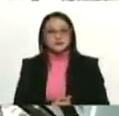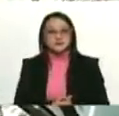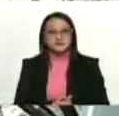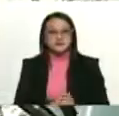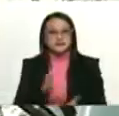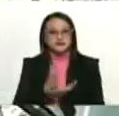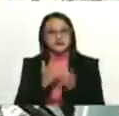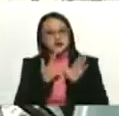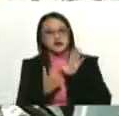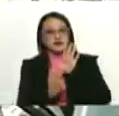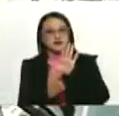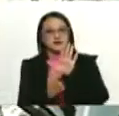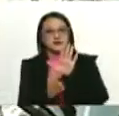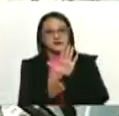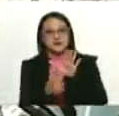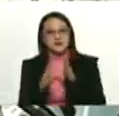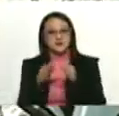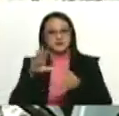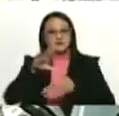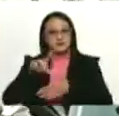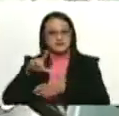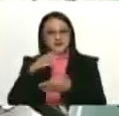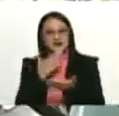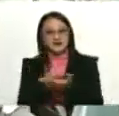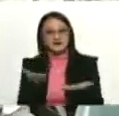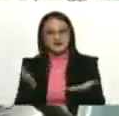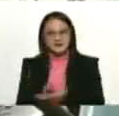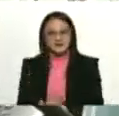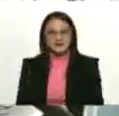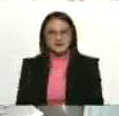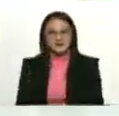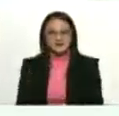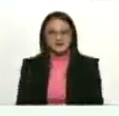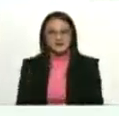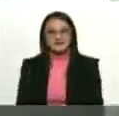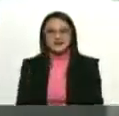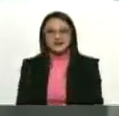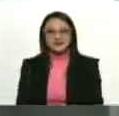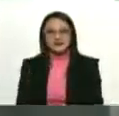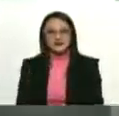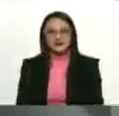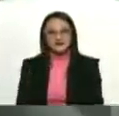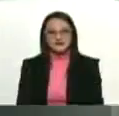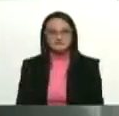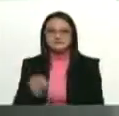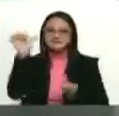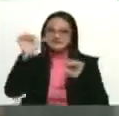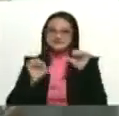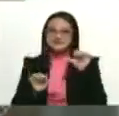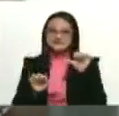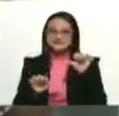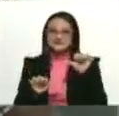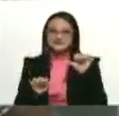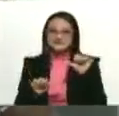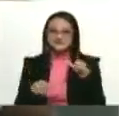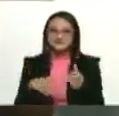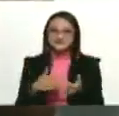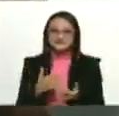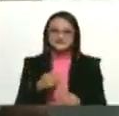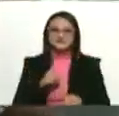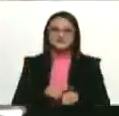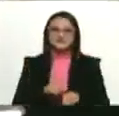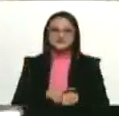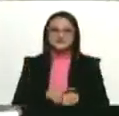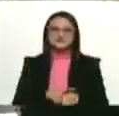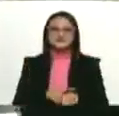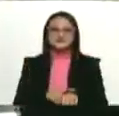dando el ejemplo en toda América Latina. Muchas gracias. Así es, escuchaban declaraciones a esta hora del